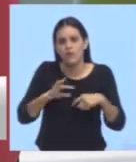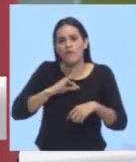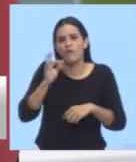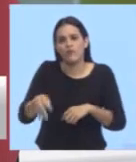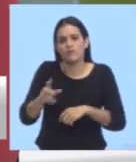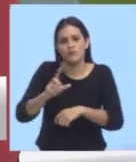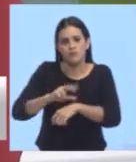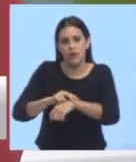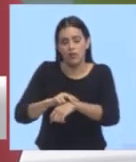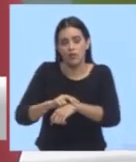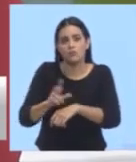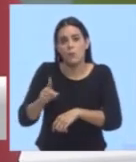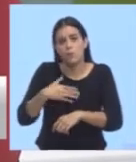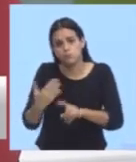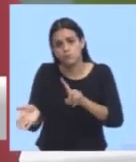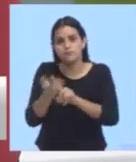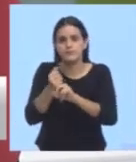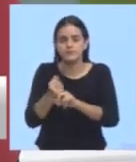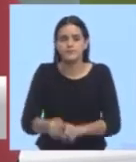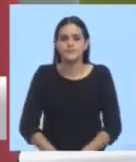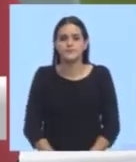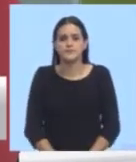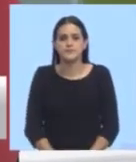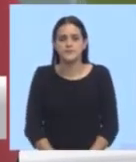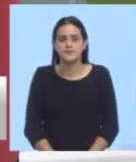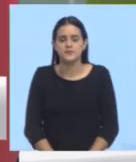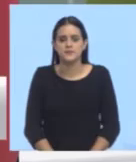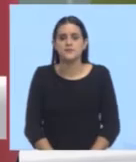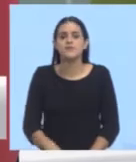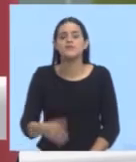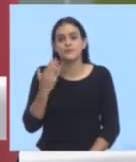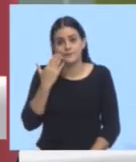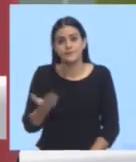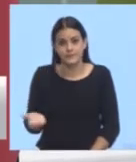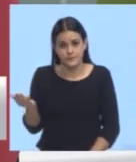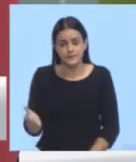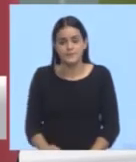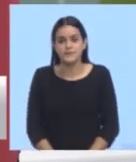infectología y la página web de la sociedad venezolana de infectología que es ese de infectología punto o hereje